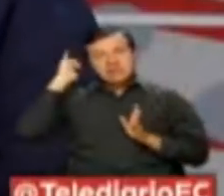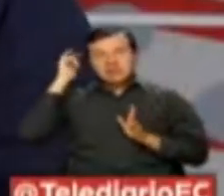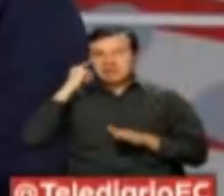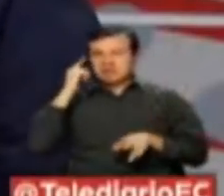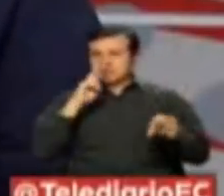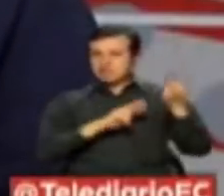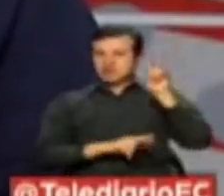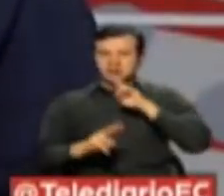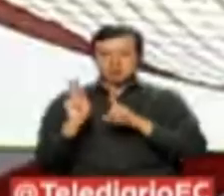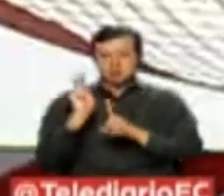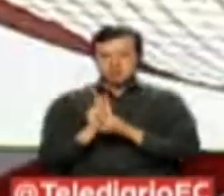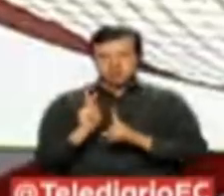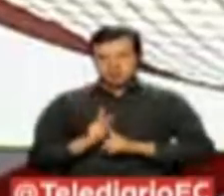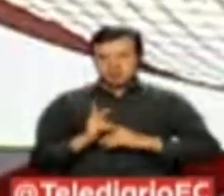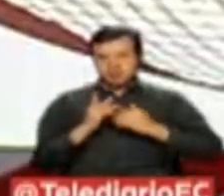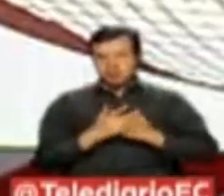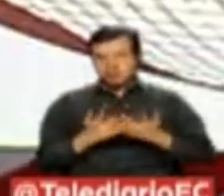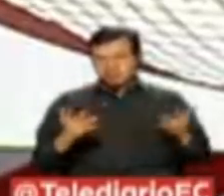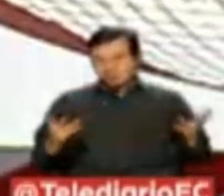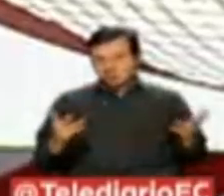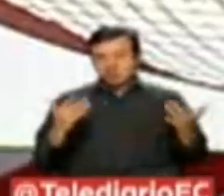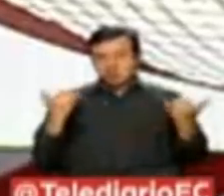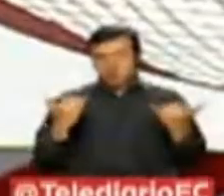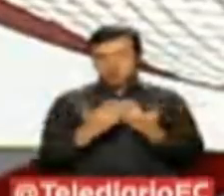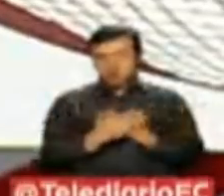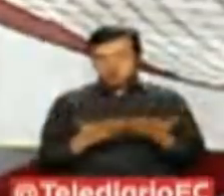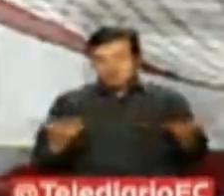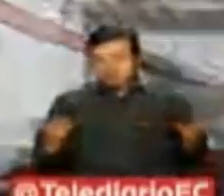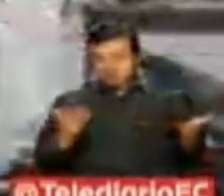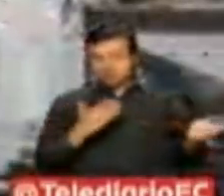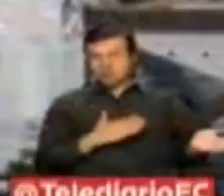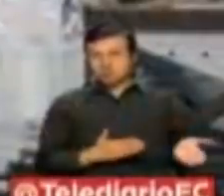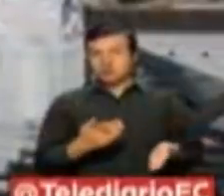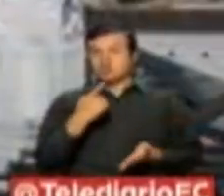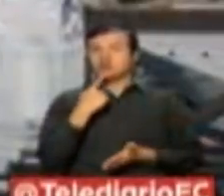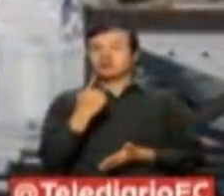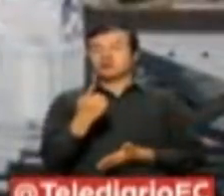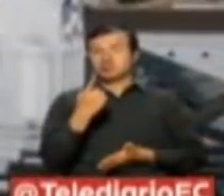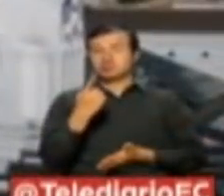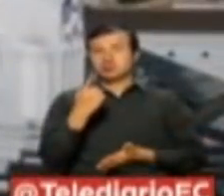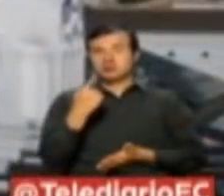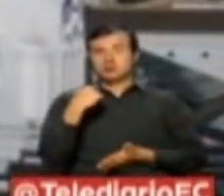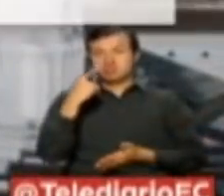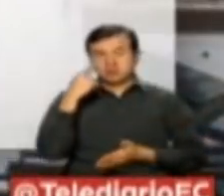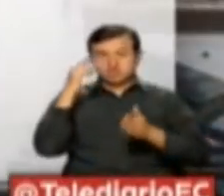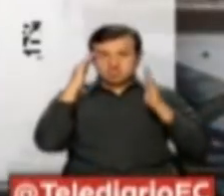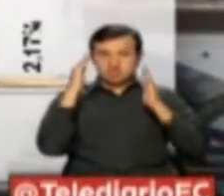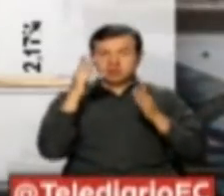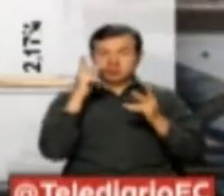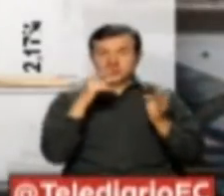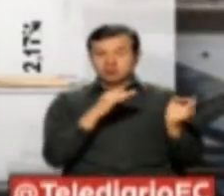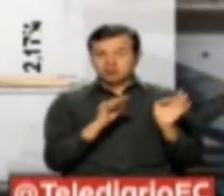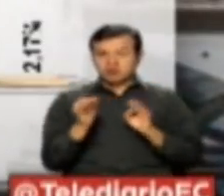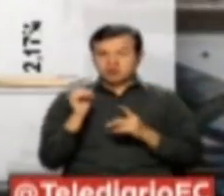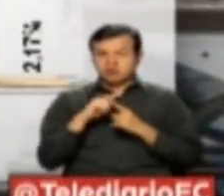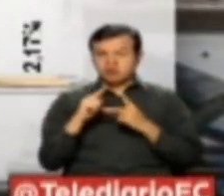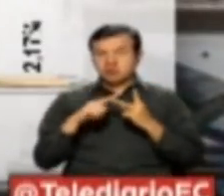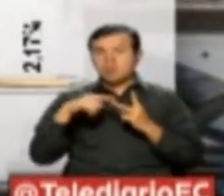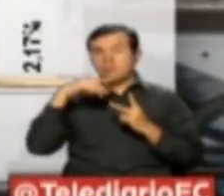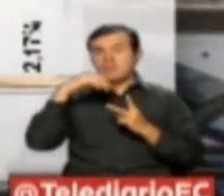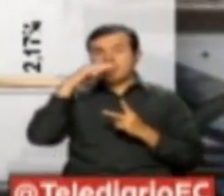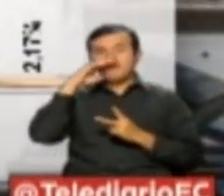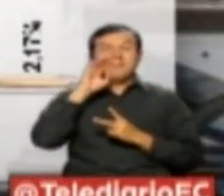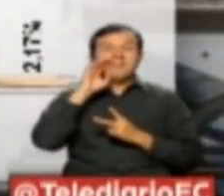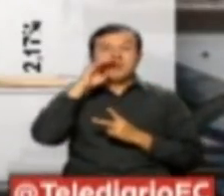ser evaluados y entonces dicho esto por ahora lo que cabe mencionar es que se estaba concentrando entre dos figuras paco moncayo